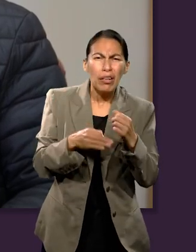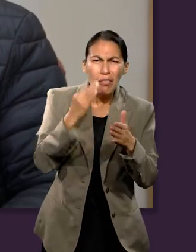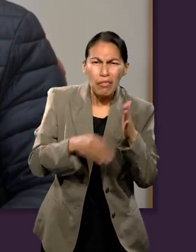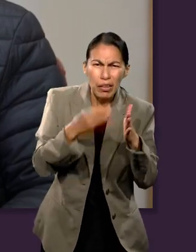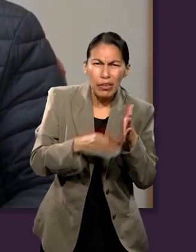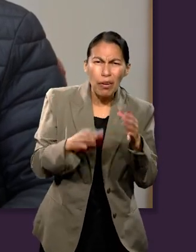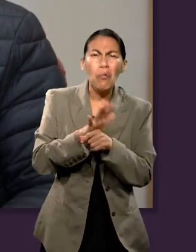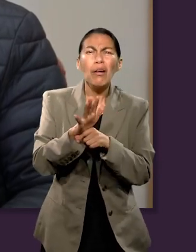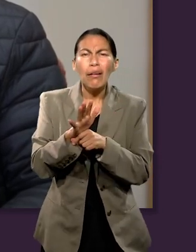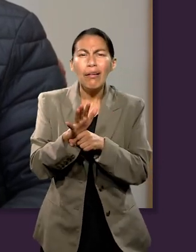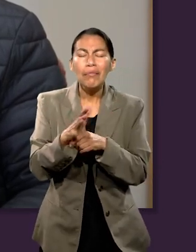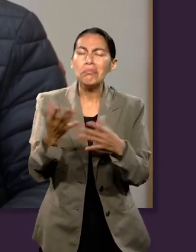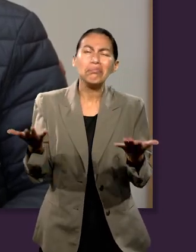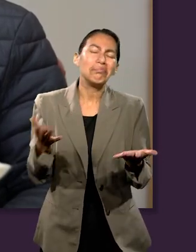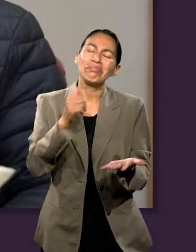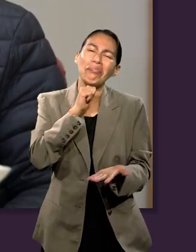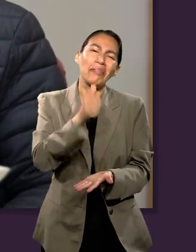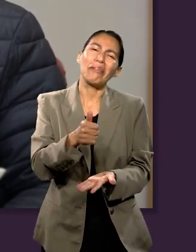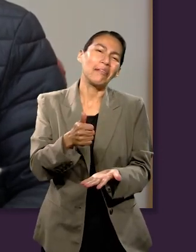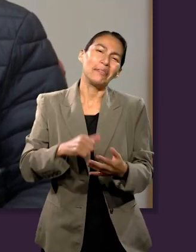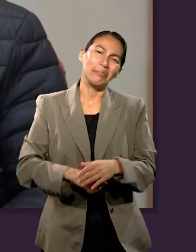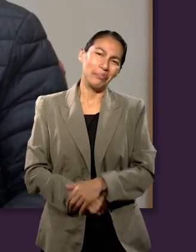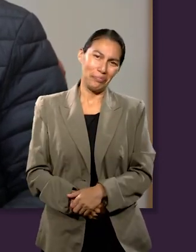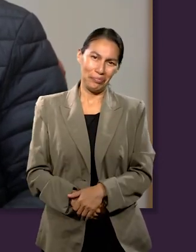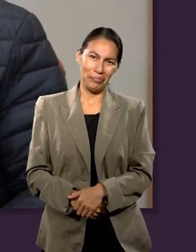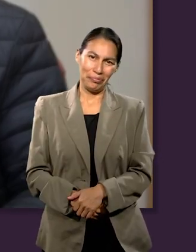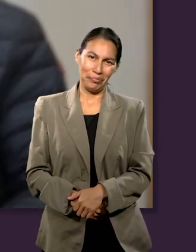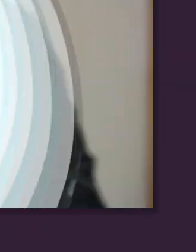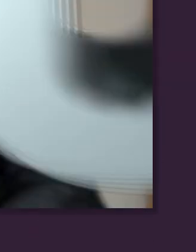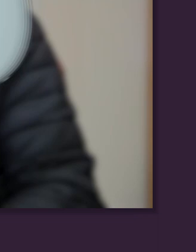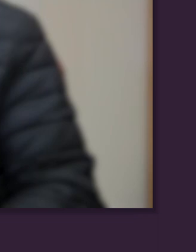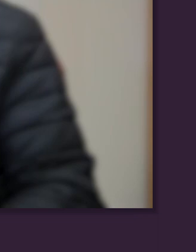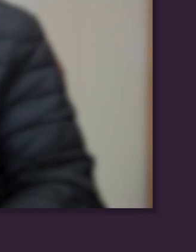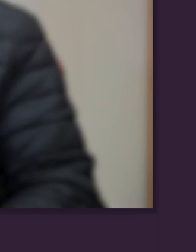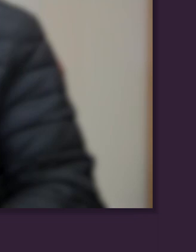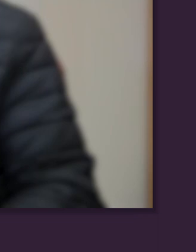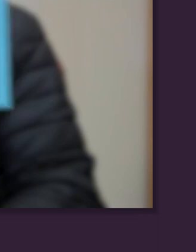que Dios da para cada uno de sus hijos